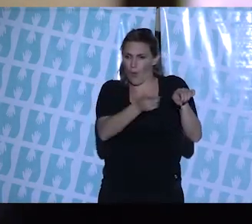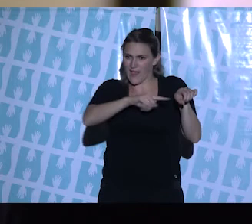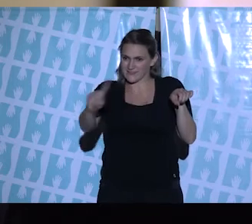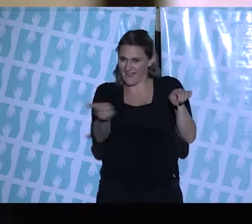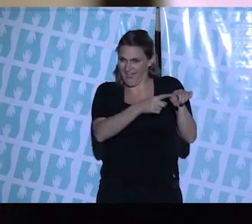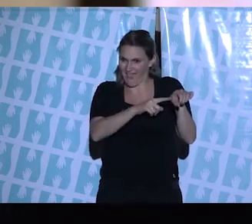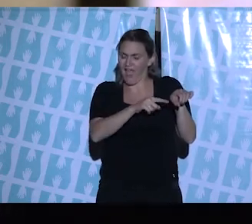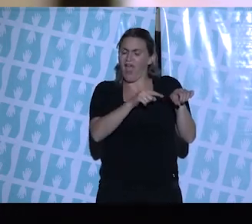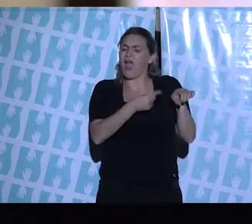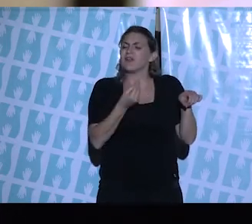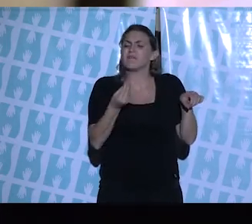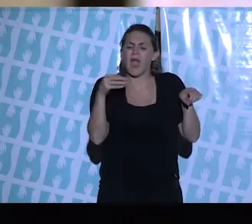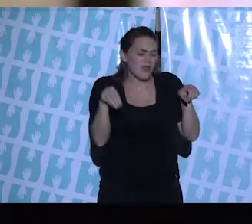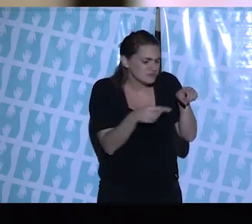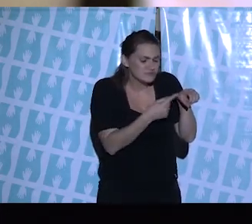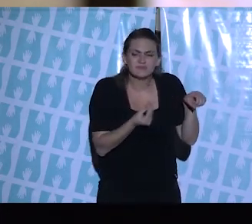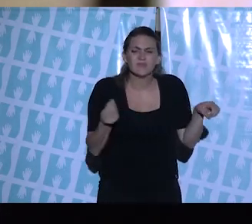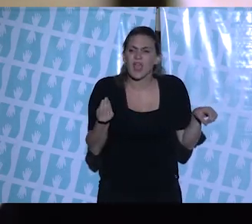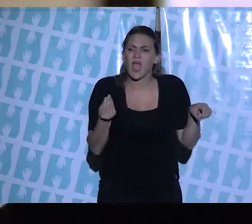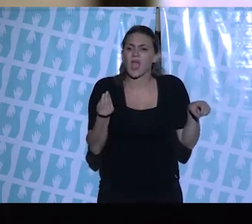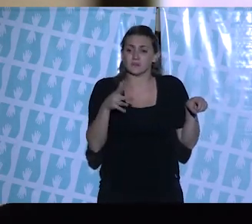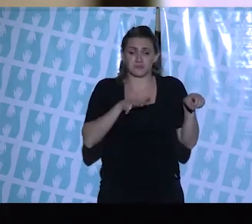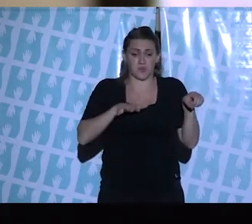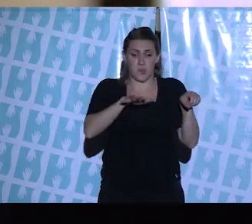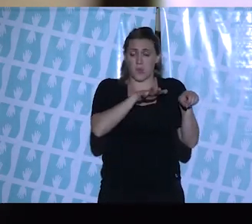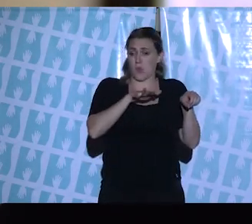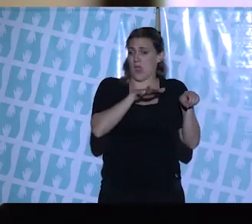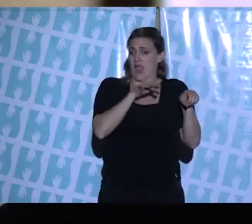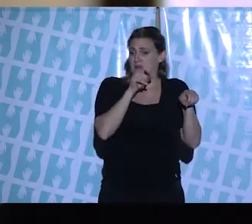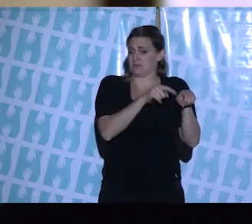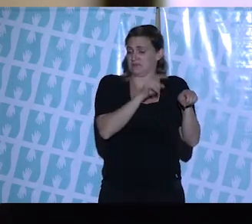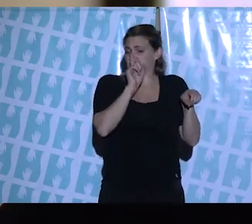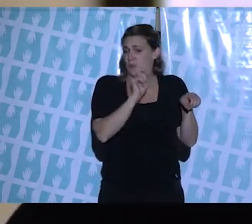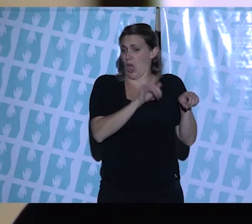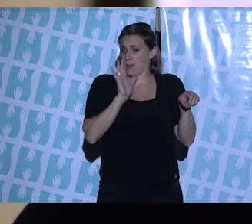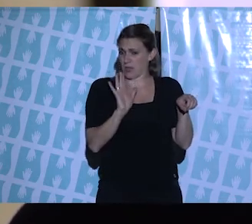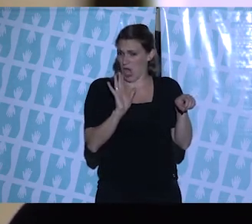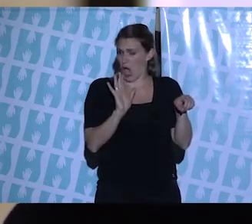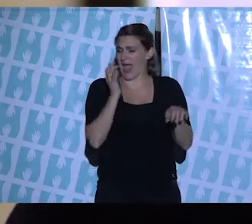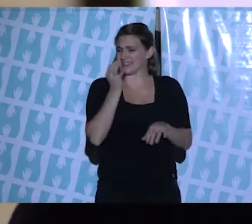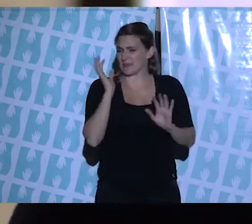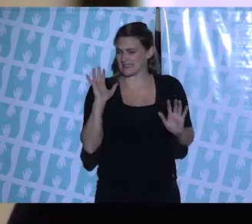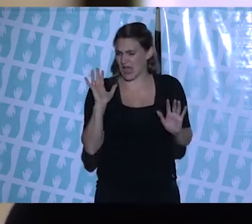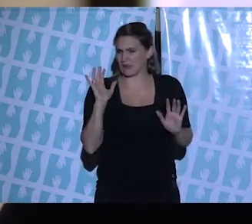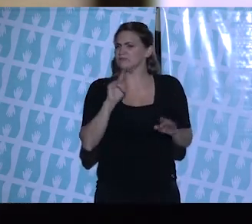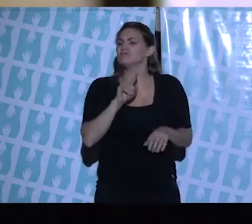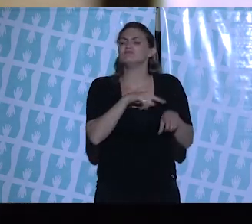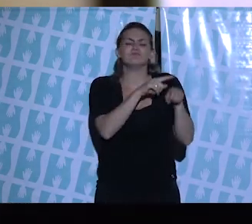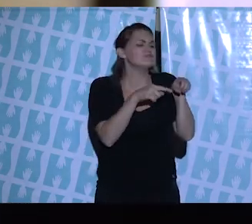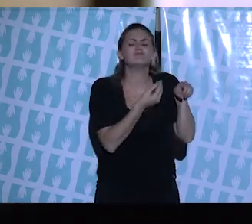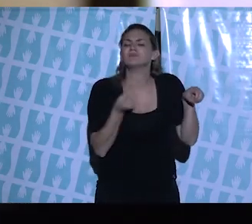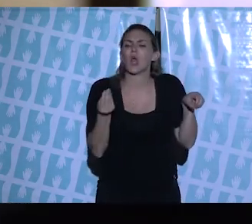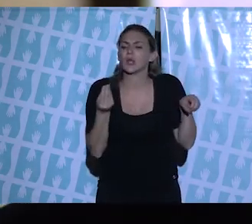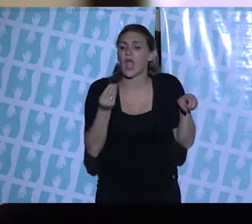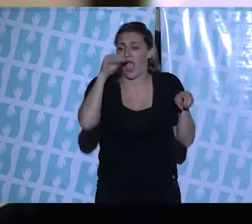luz del intestino es un medio ambiente muy particular, por varias razones. Una, porque está